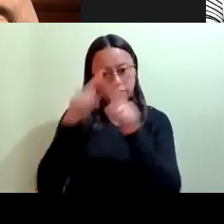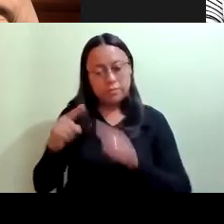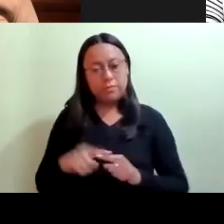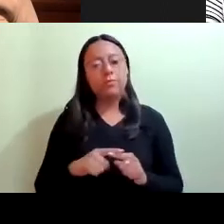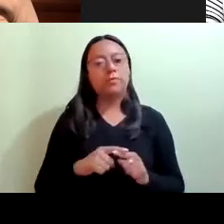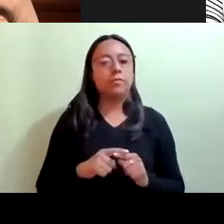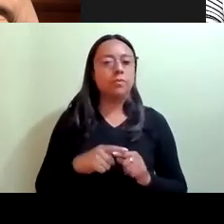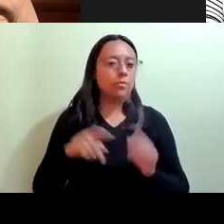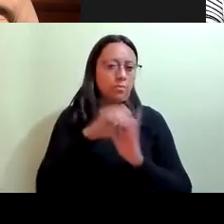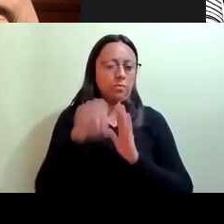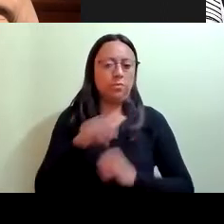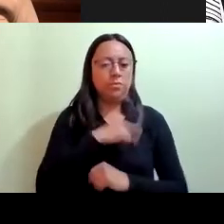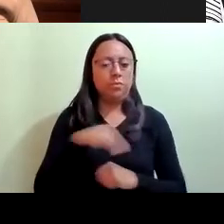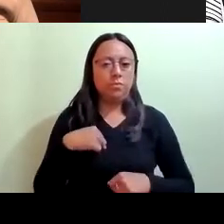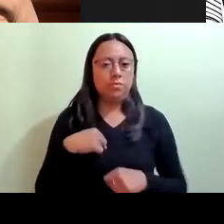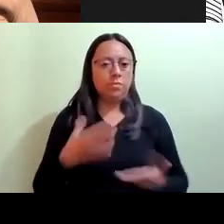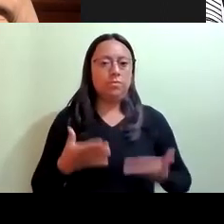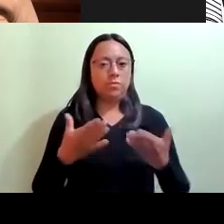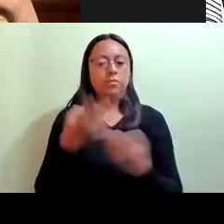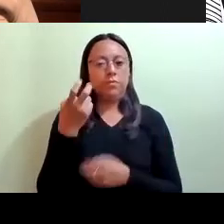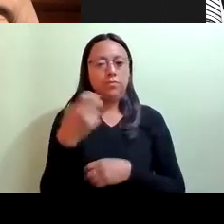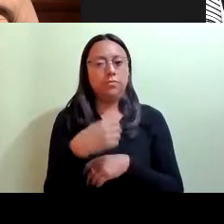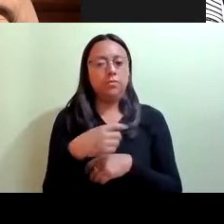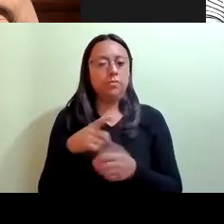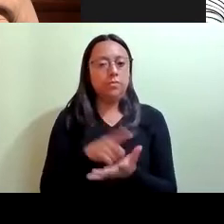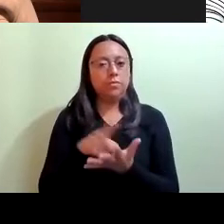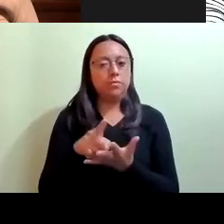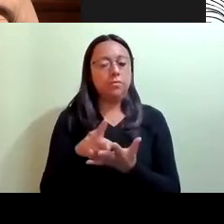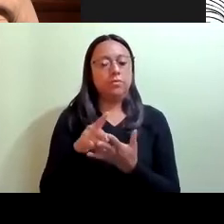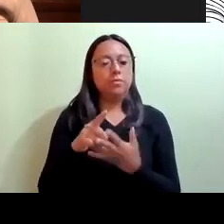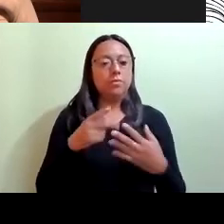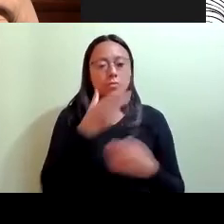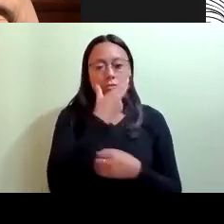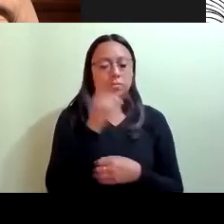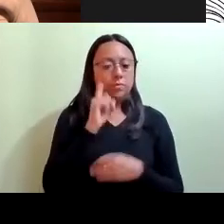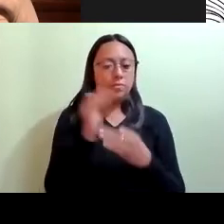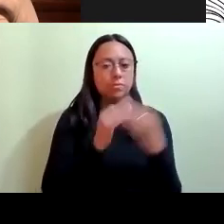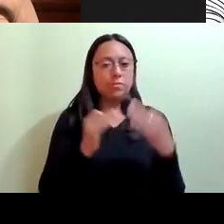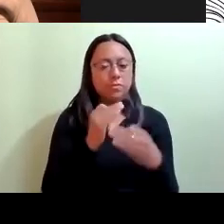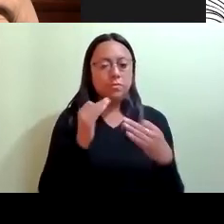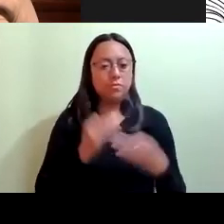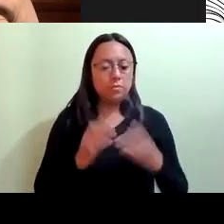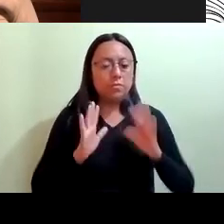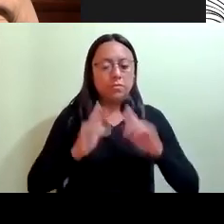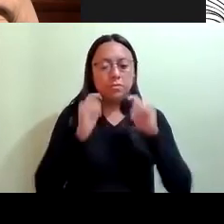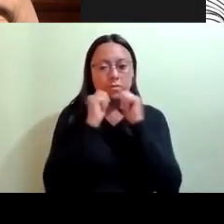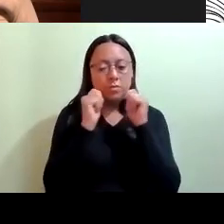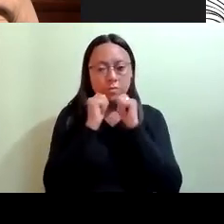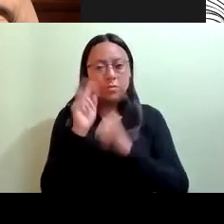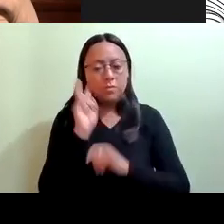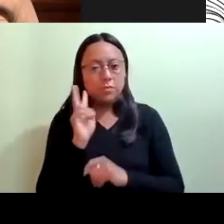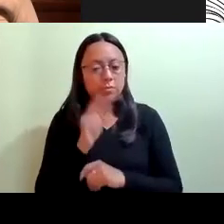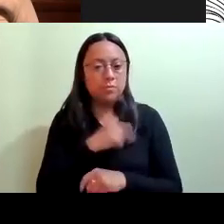Mientras nosotros demos ese derecho a las y los ciudadanos, independientemente de que estemos nosotros en nuestra